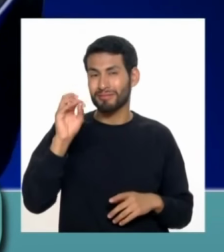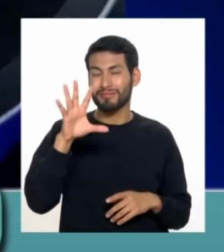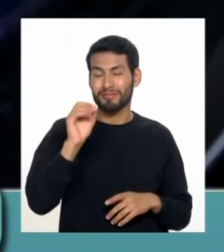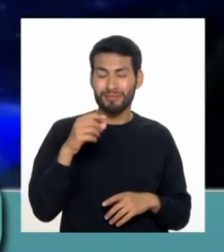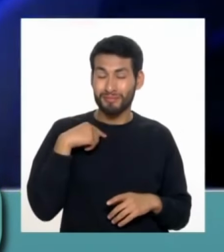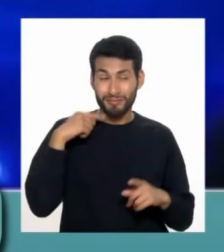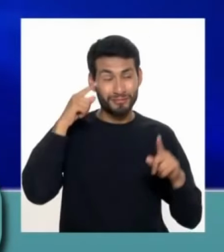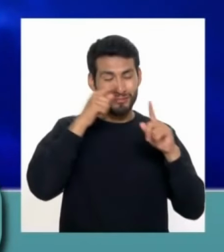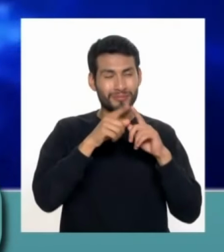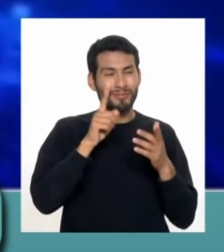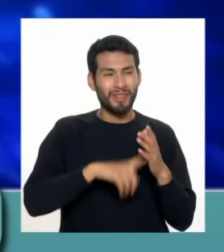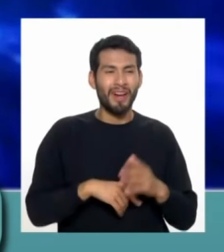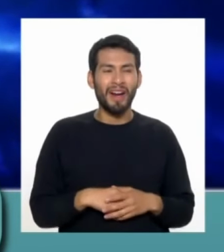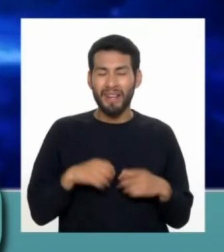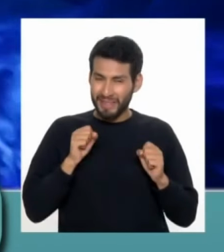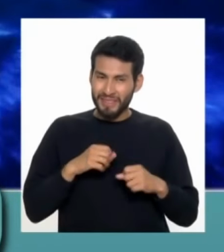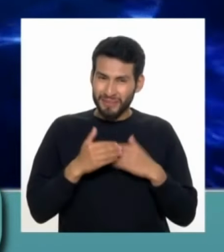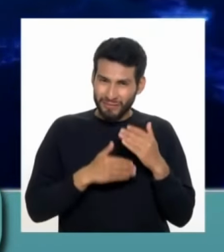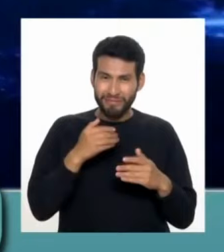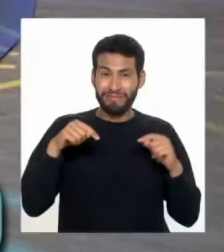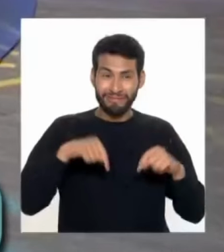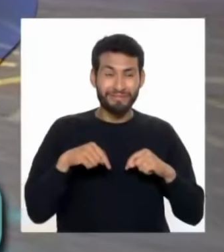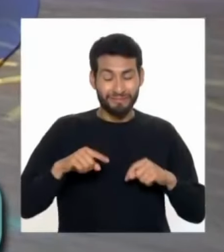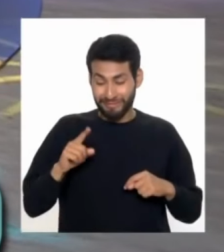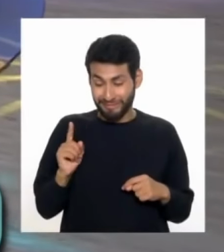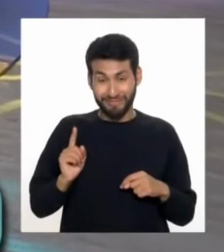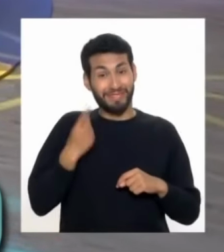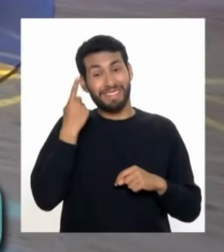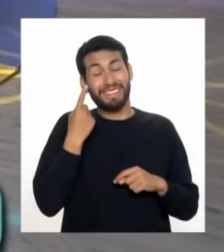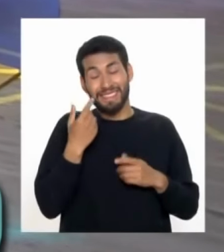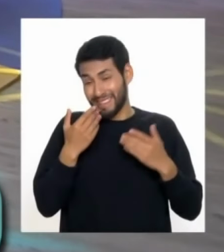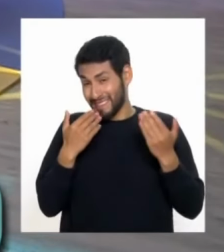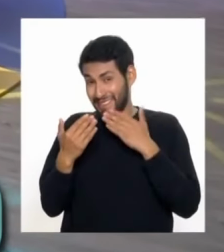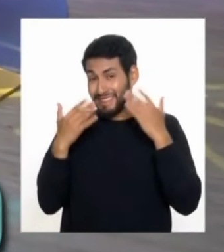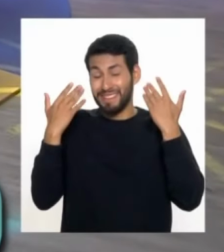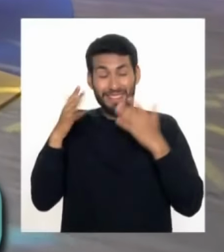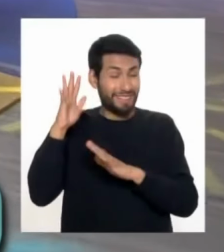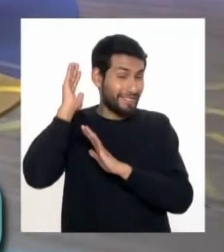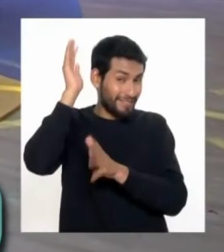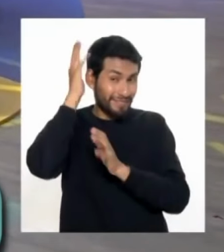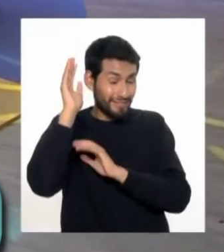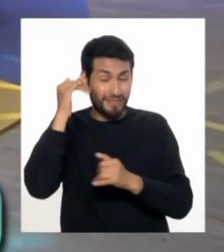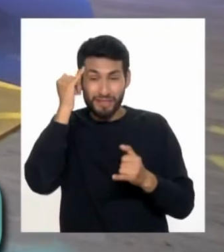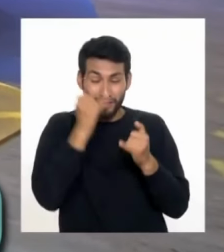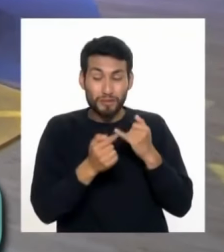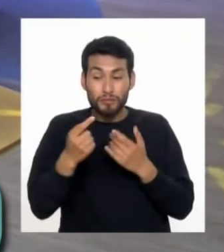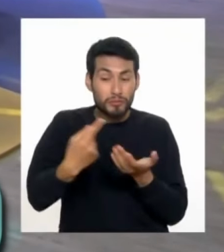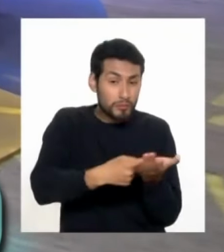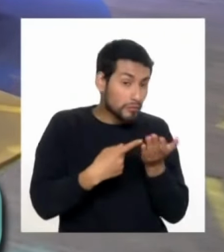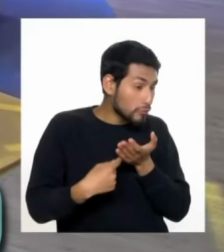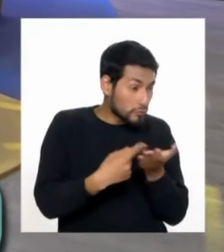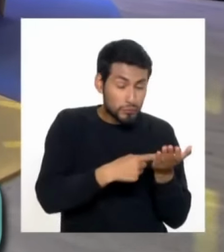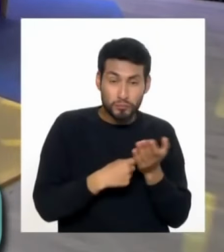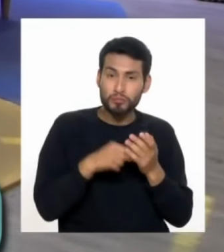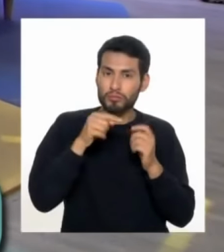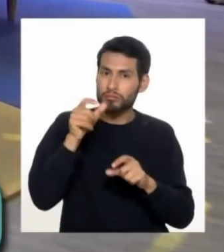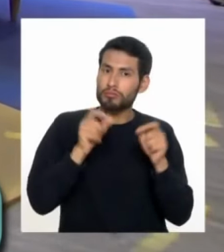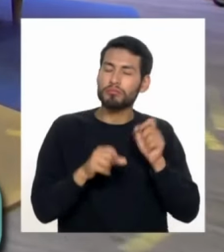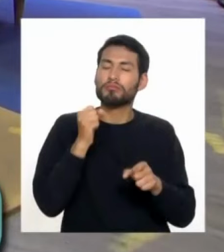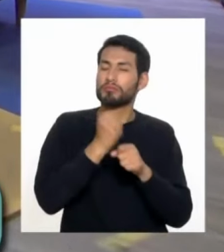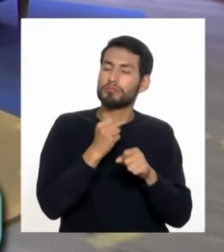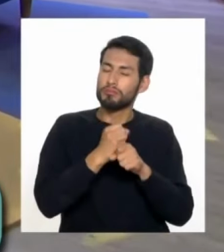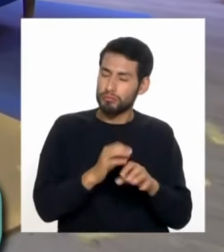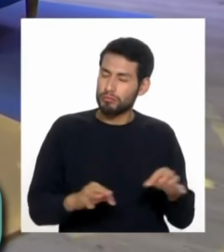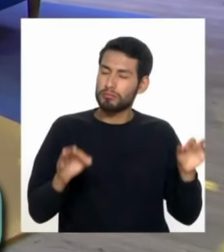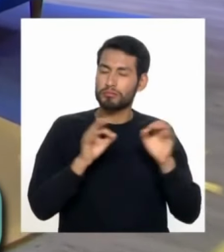planteamos, poder avanzar. Entonces, hemos tenido ya un primer conversatorio y una de las conclusiones fue que es importante tener esta agenda de trabajo. Entonces,